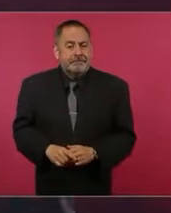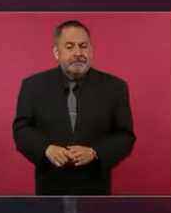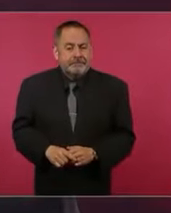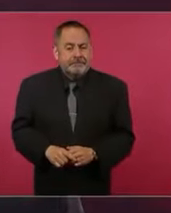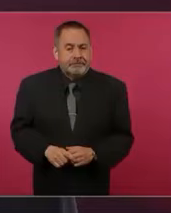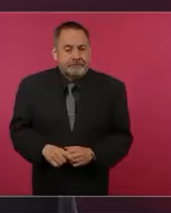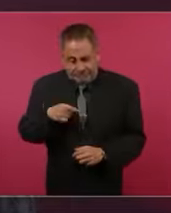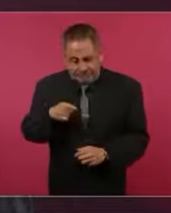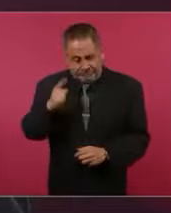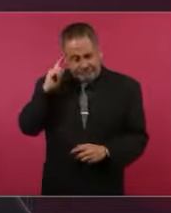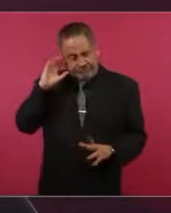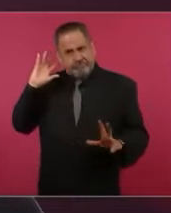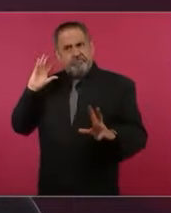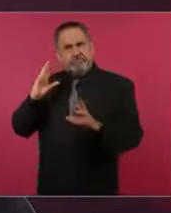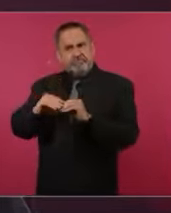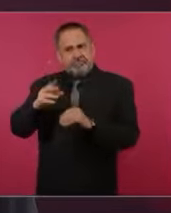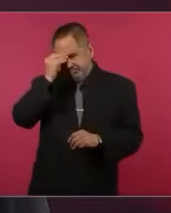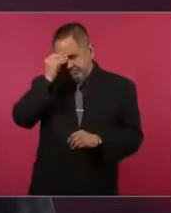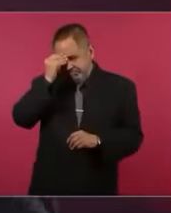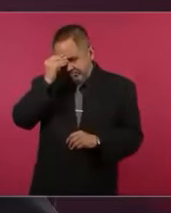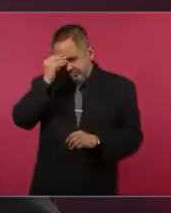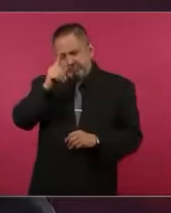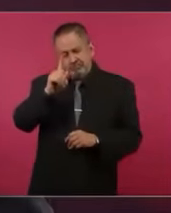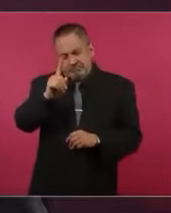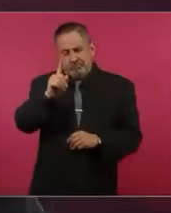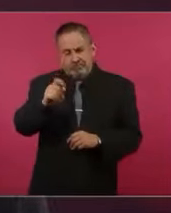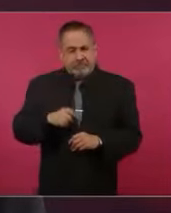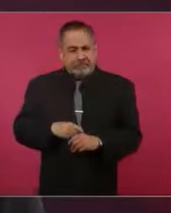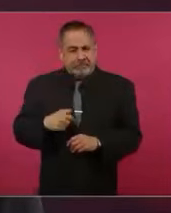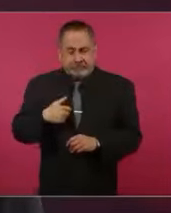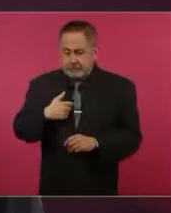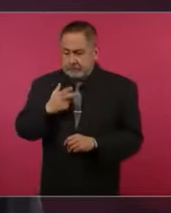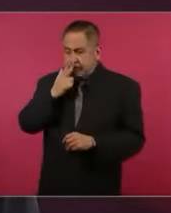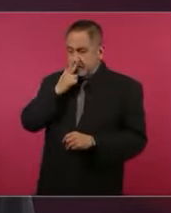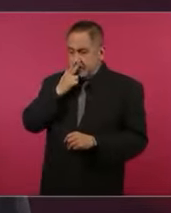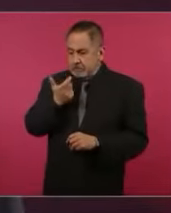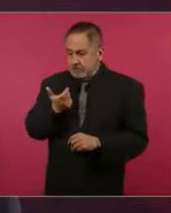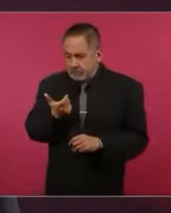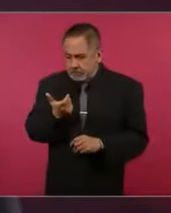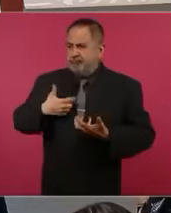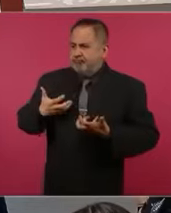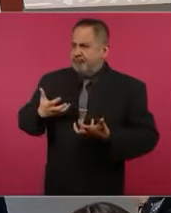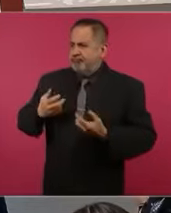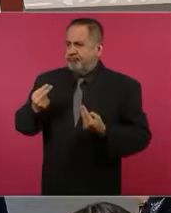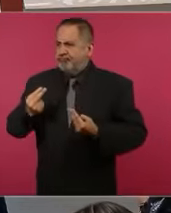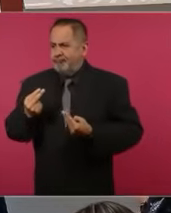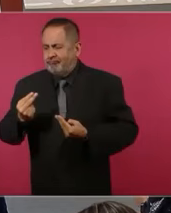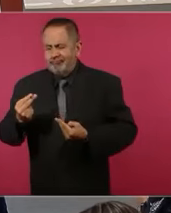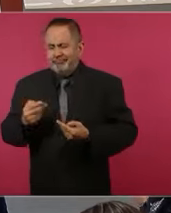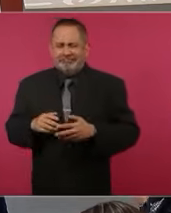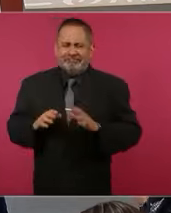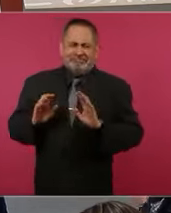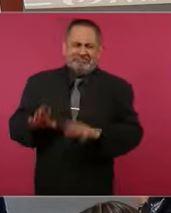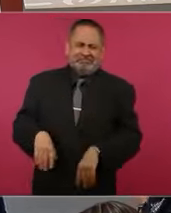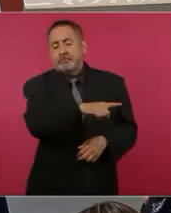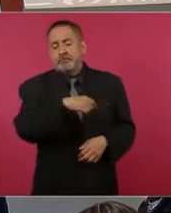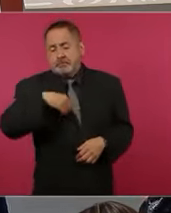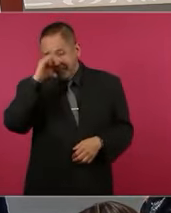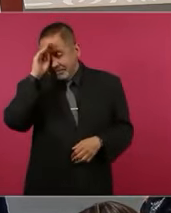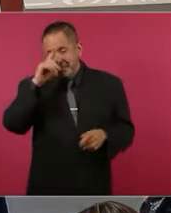he aprendido que no hay que tenerle mucho apego ni al dinero ni al poder, pero como pensamos